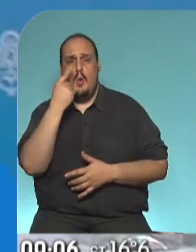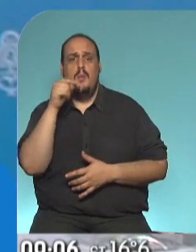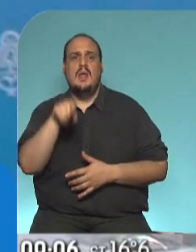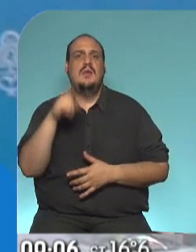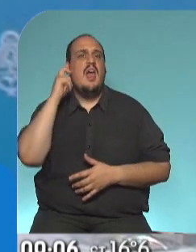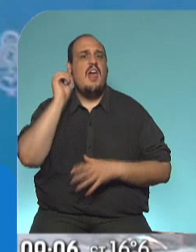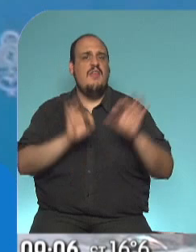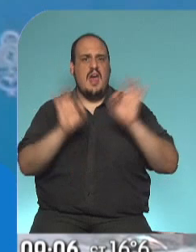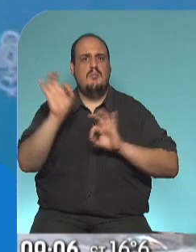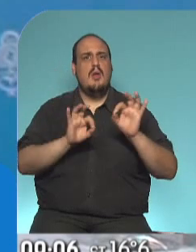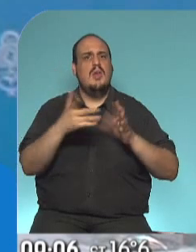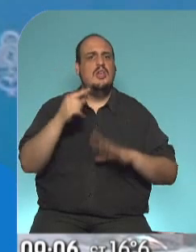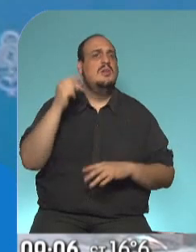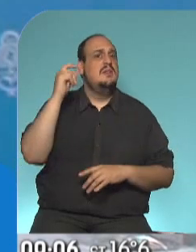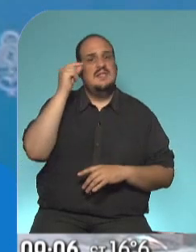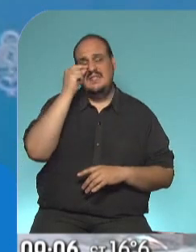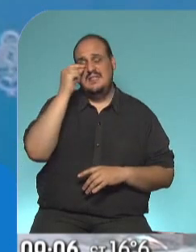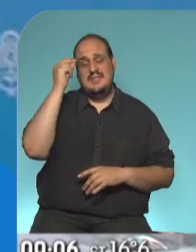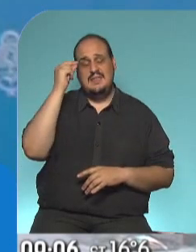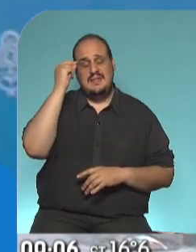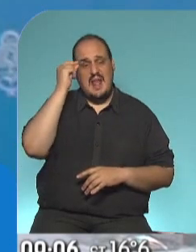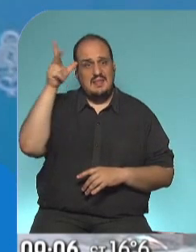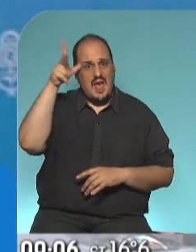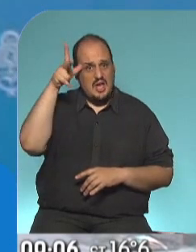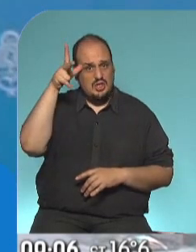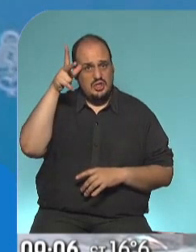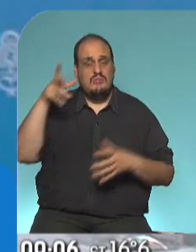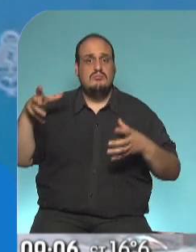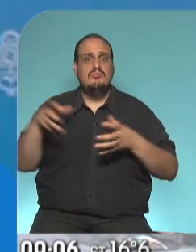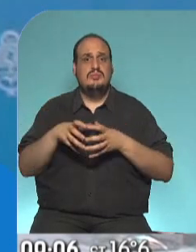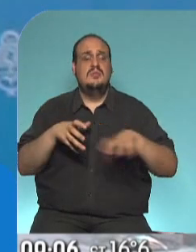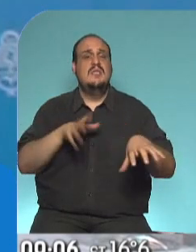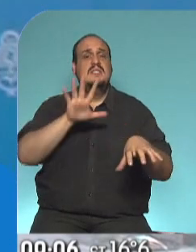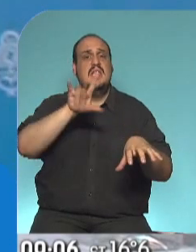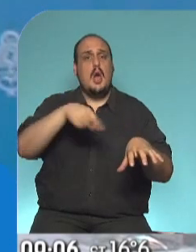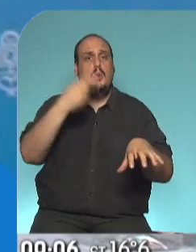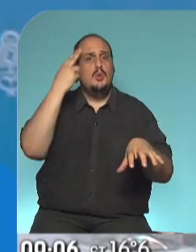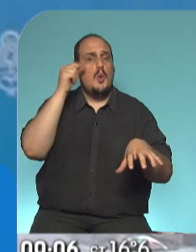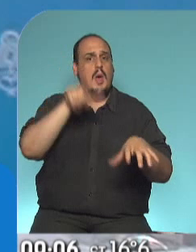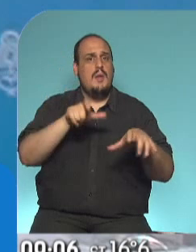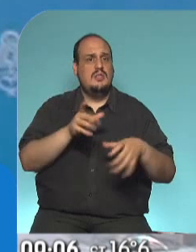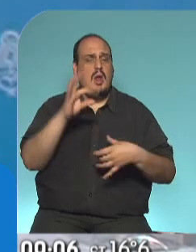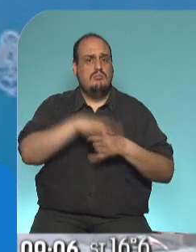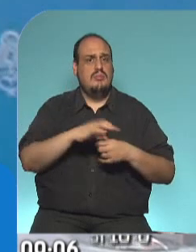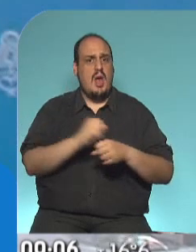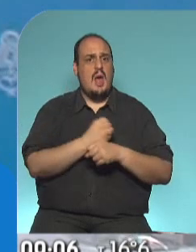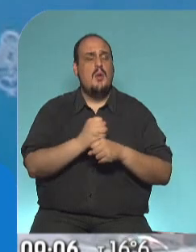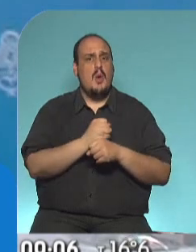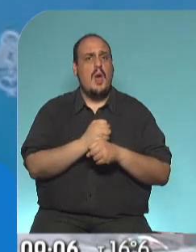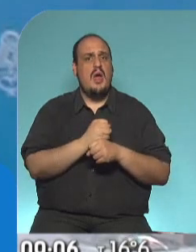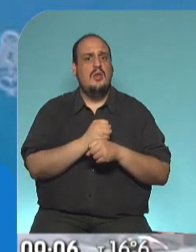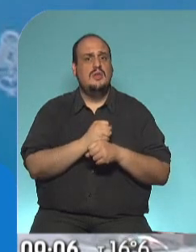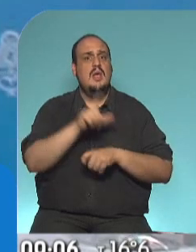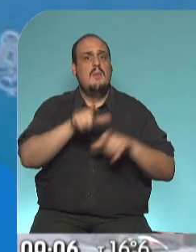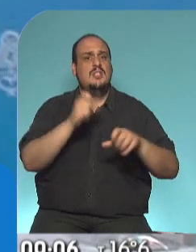manteniendo en 38 años y el 5.9 por ciento del total de los casos confirmados corresponden a